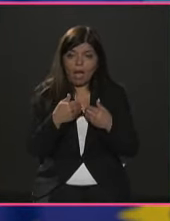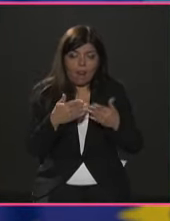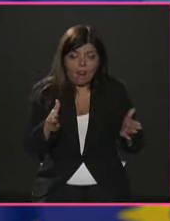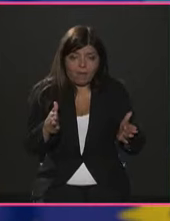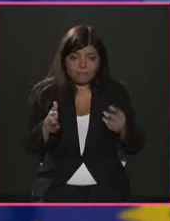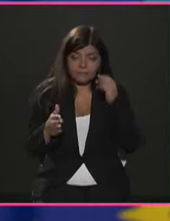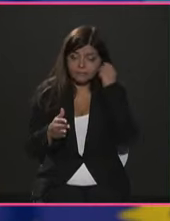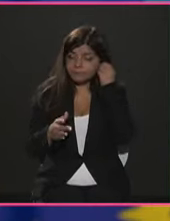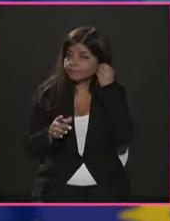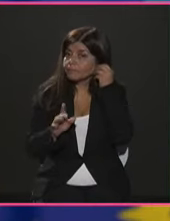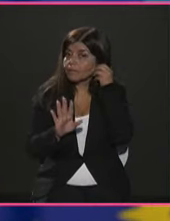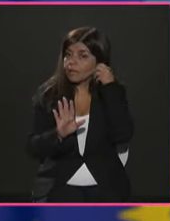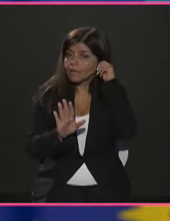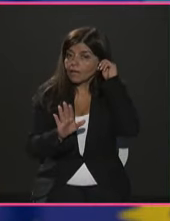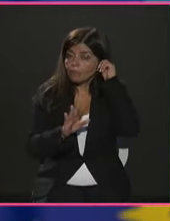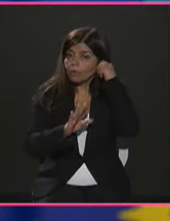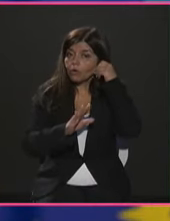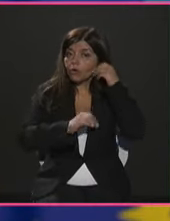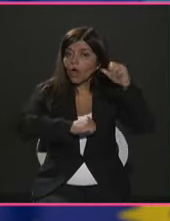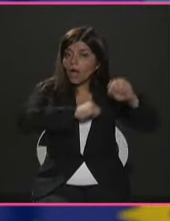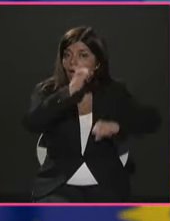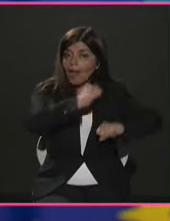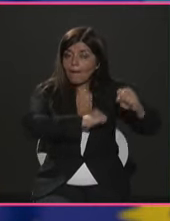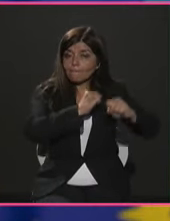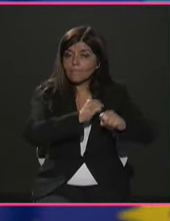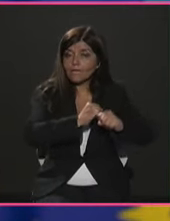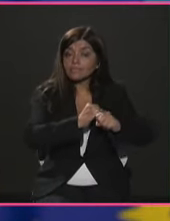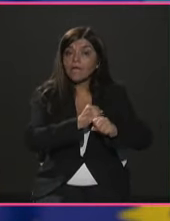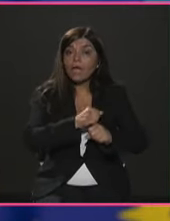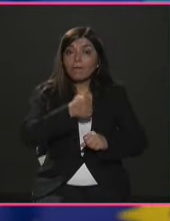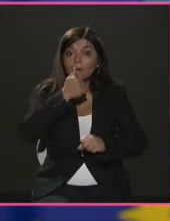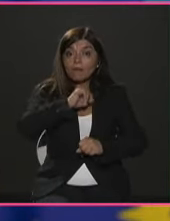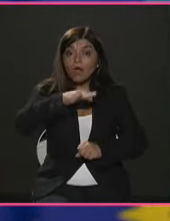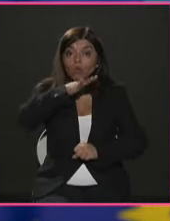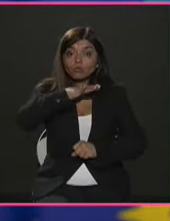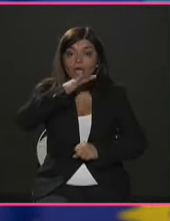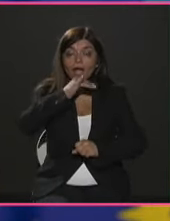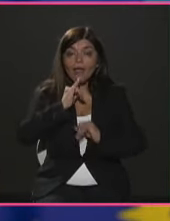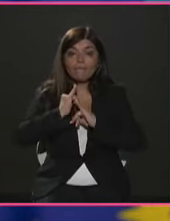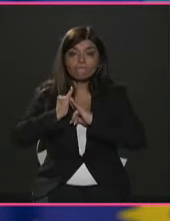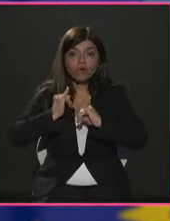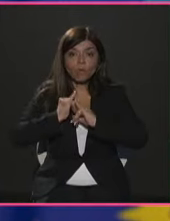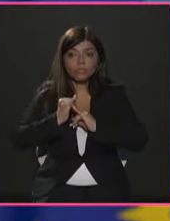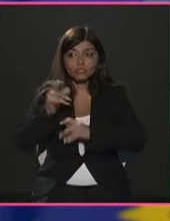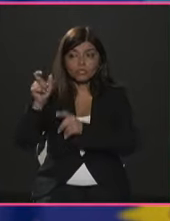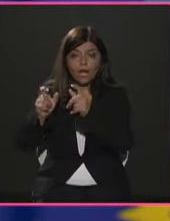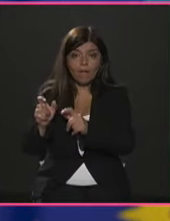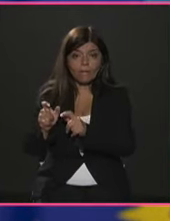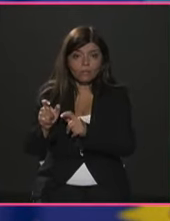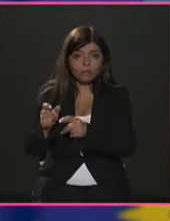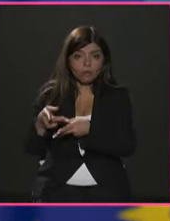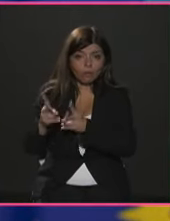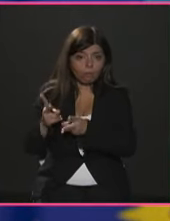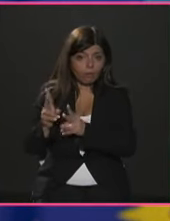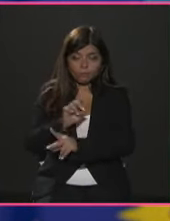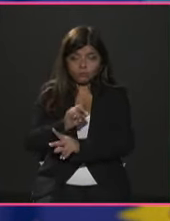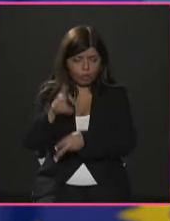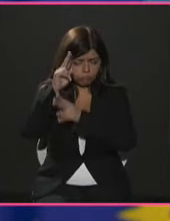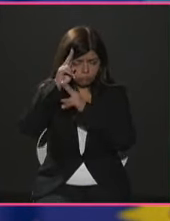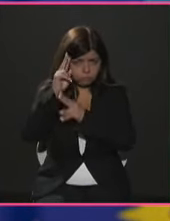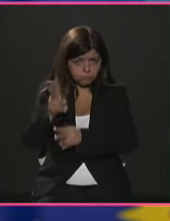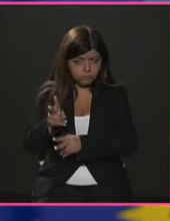y tampoco queremos que las empresas privadas puedan usar la información de los ciudadanos sin su consentimiento Expreso